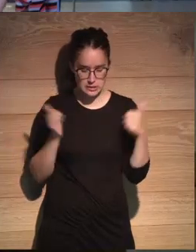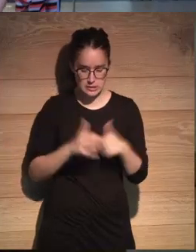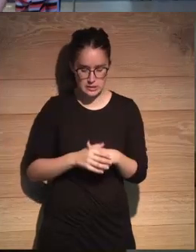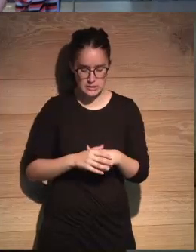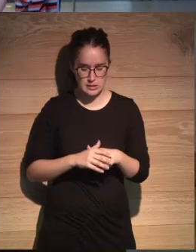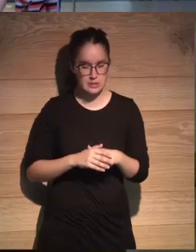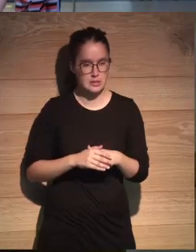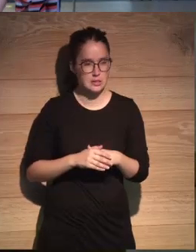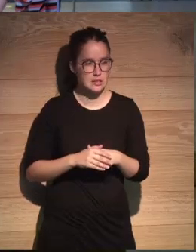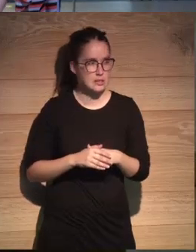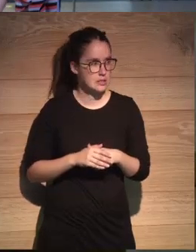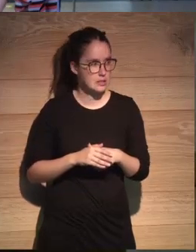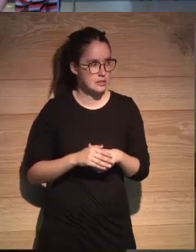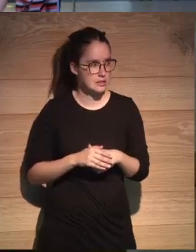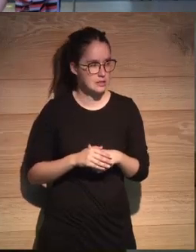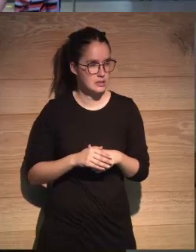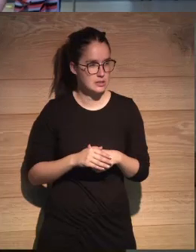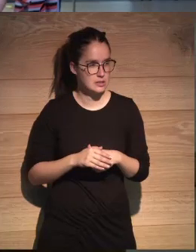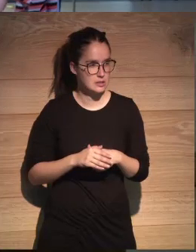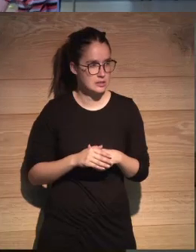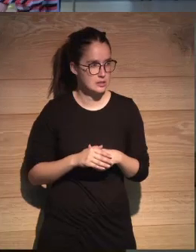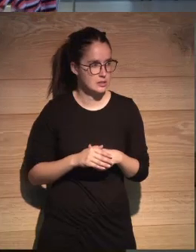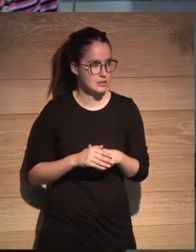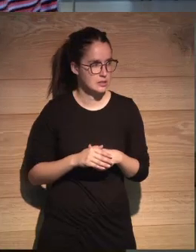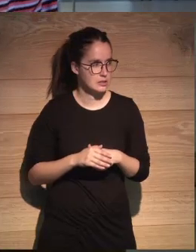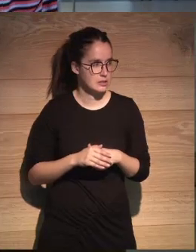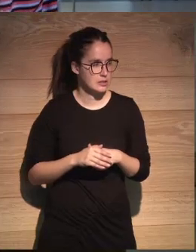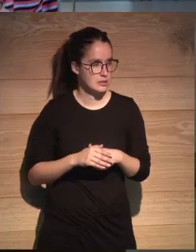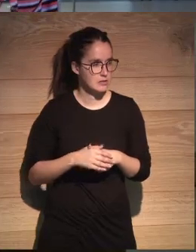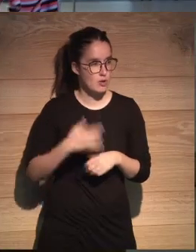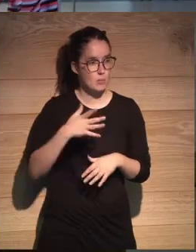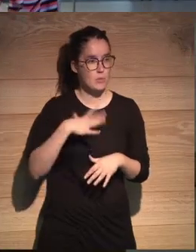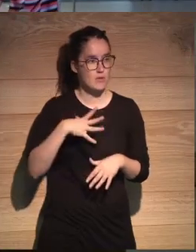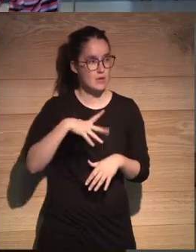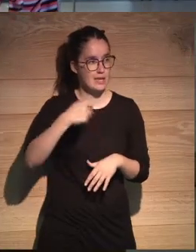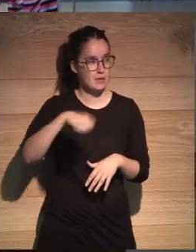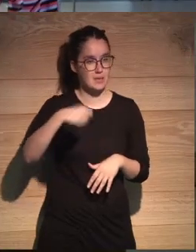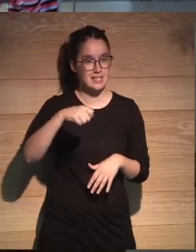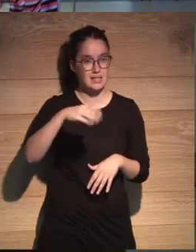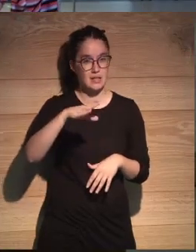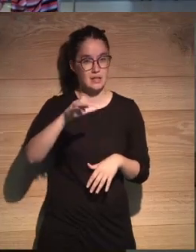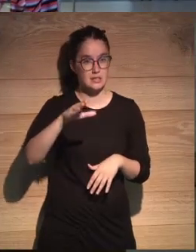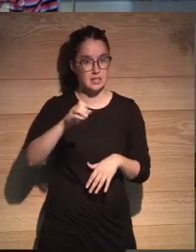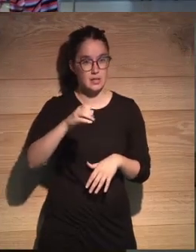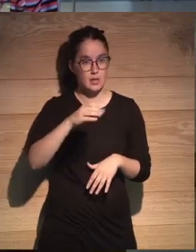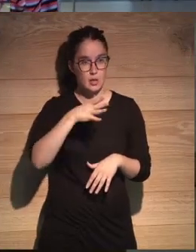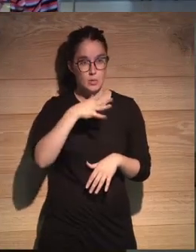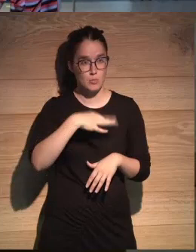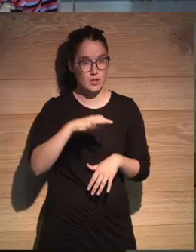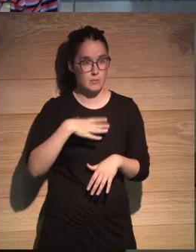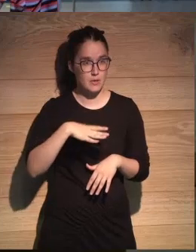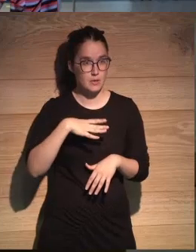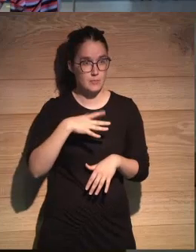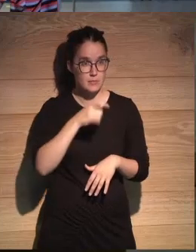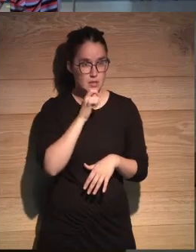No. ¿Y la presidenta Rosa? Sí. Por favor, la presidenta del CSIC, ¿le podéis pasar un micrófono? No, pues ya déjalo